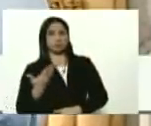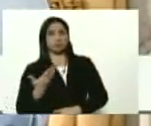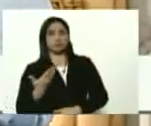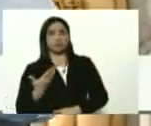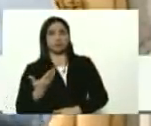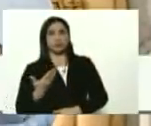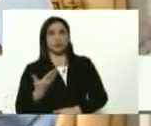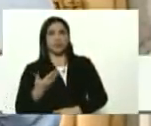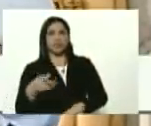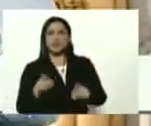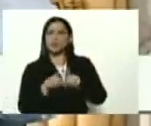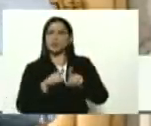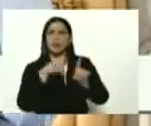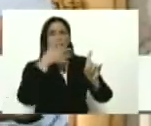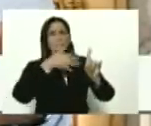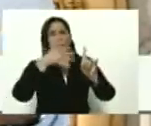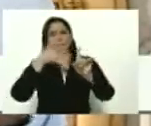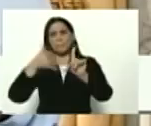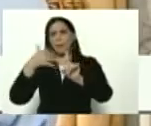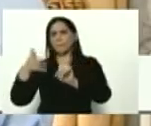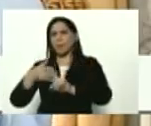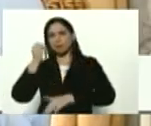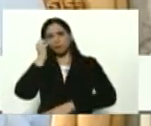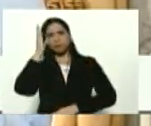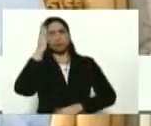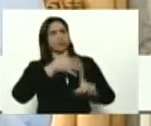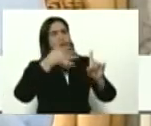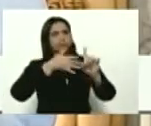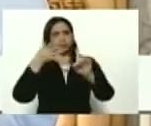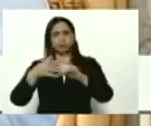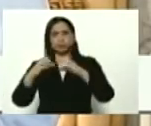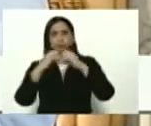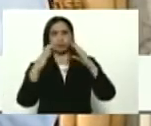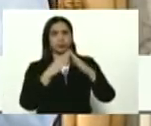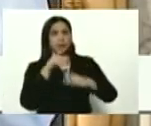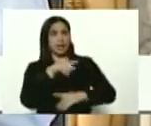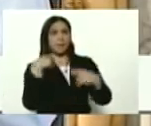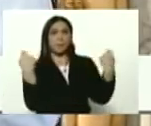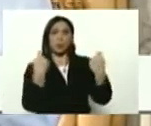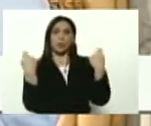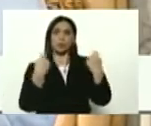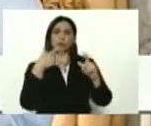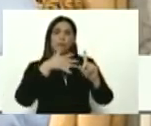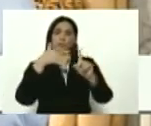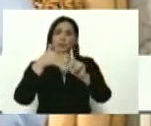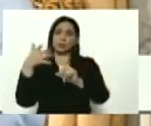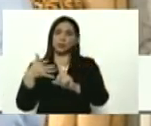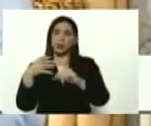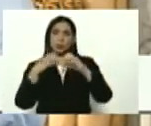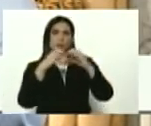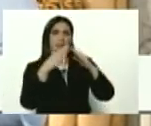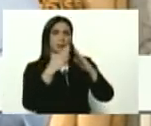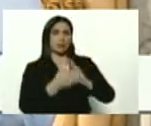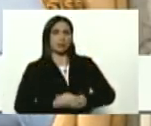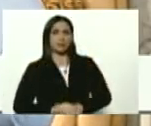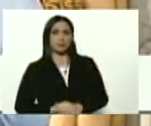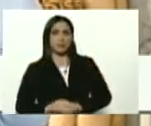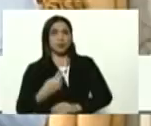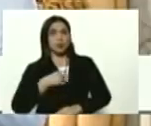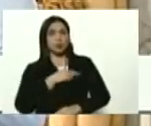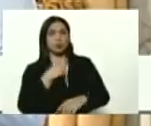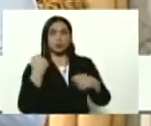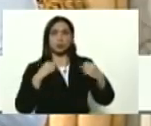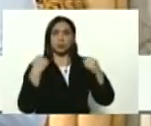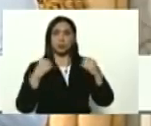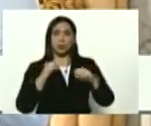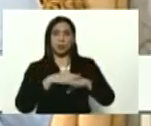como educadores, formadores, capacitadores de Hogares de la Patria, que son los promotores de formación de Hogares de la Patria. Y nos estamos entrenando